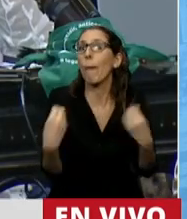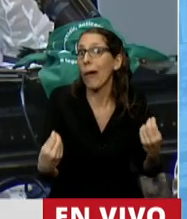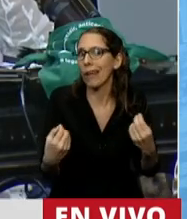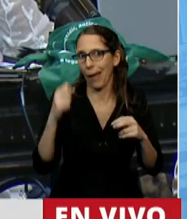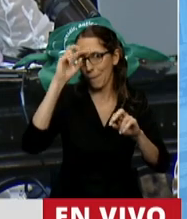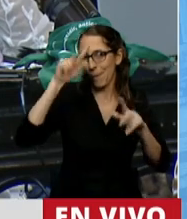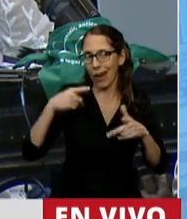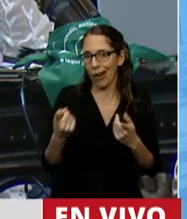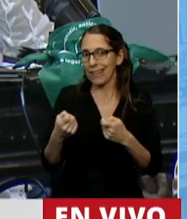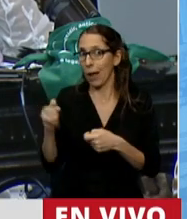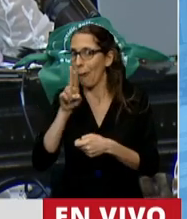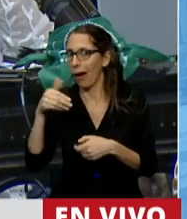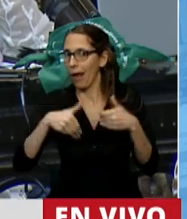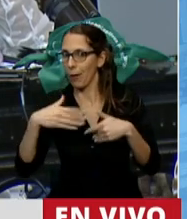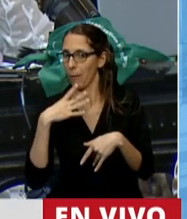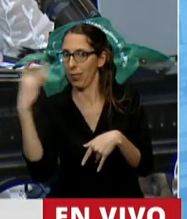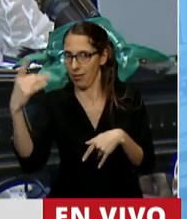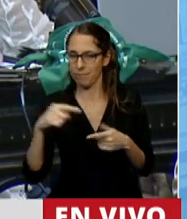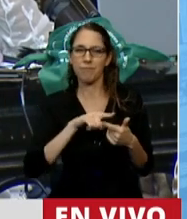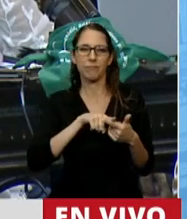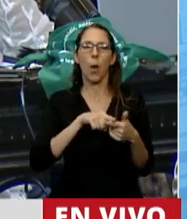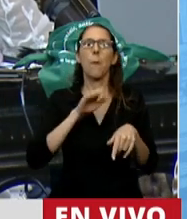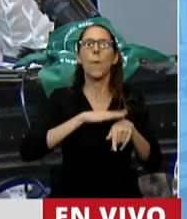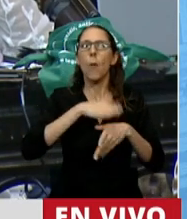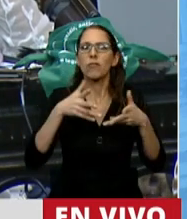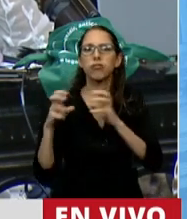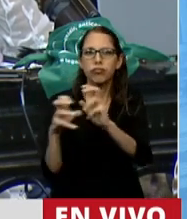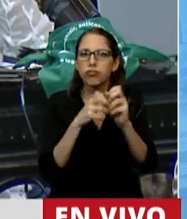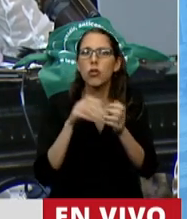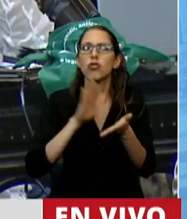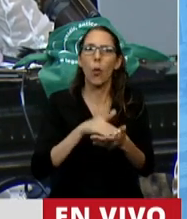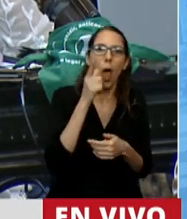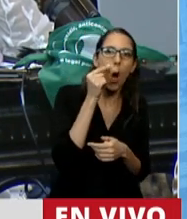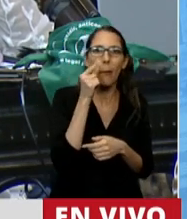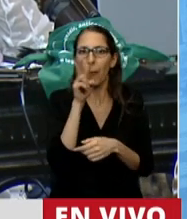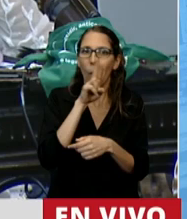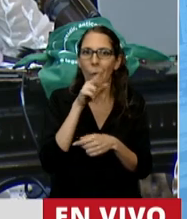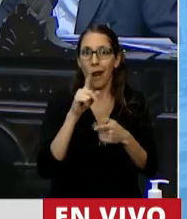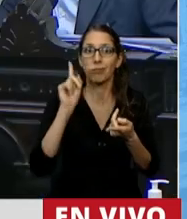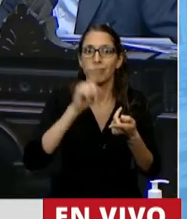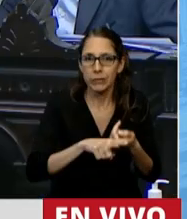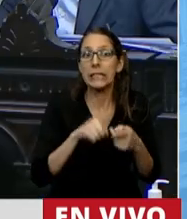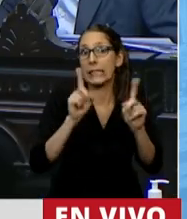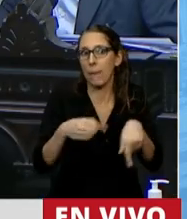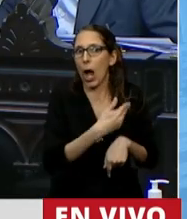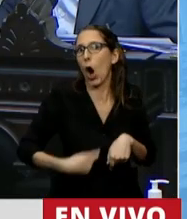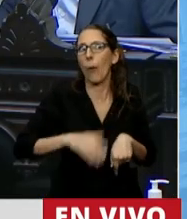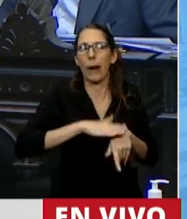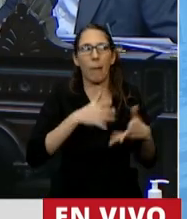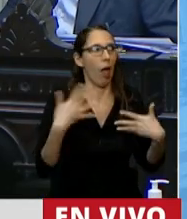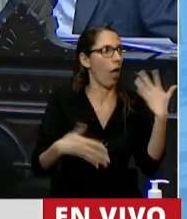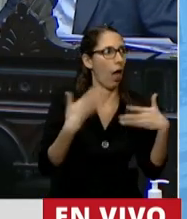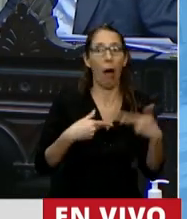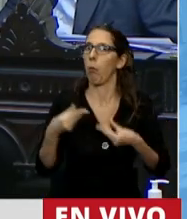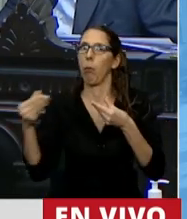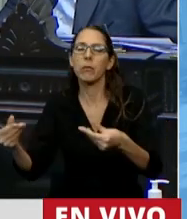se trató el matrimonio igualitario era porque el gobierno de ese momento quería también tapar los... La verdad